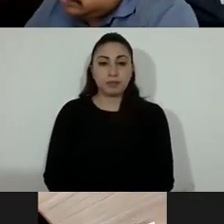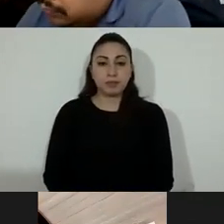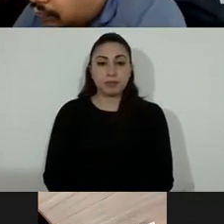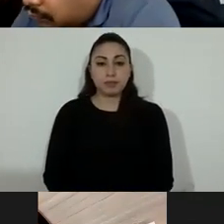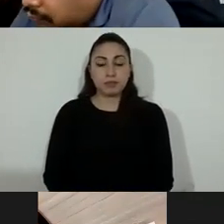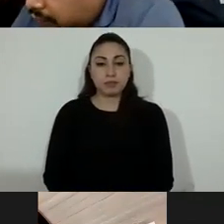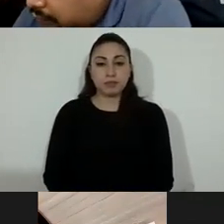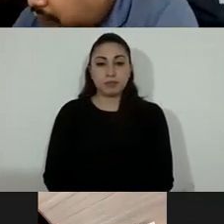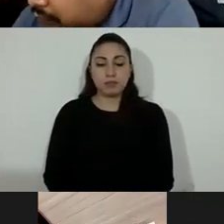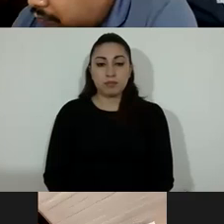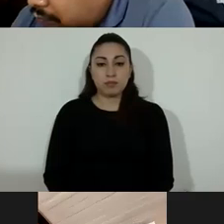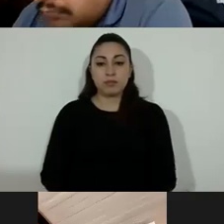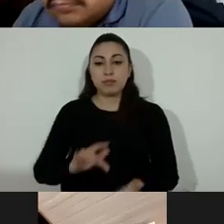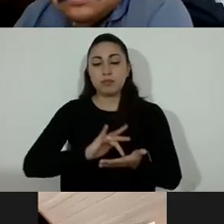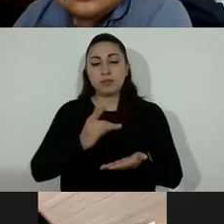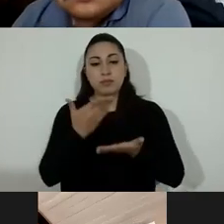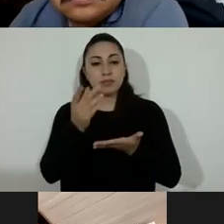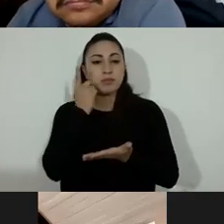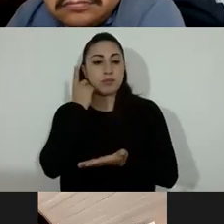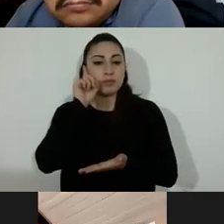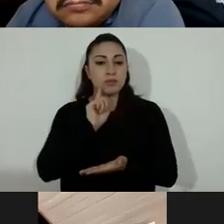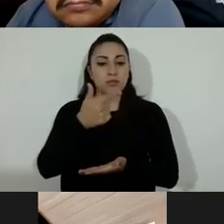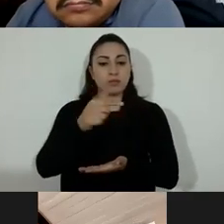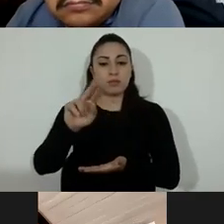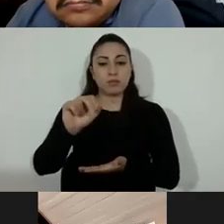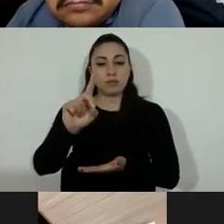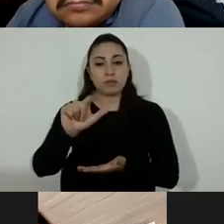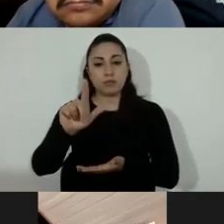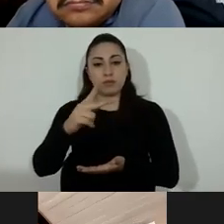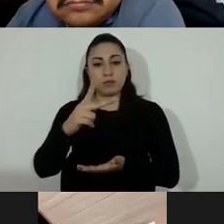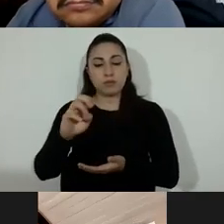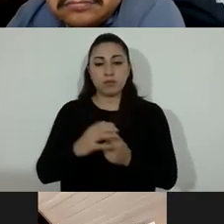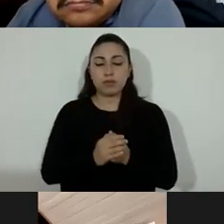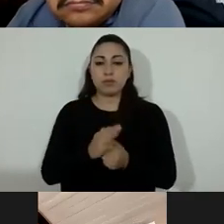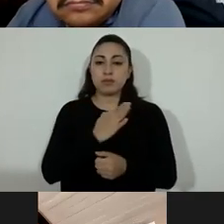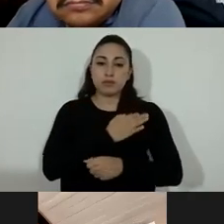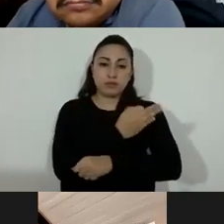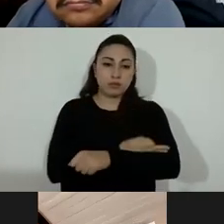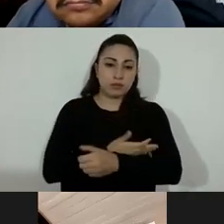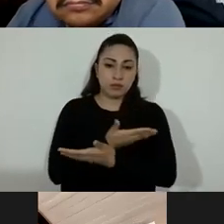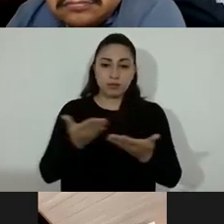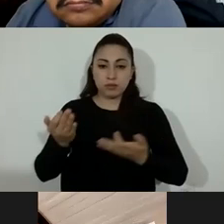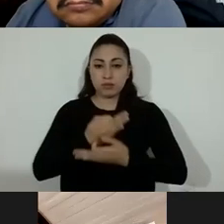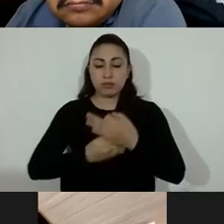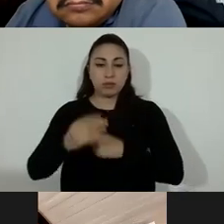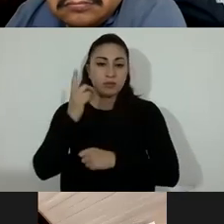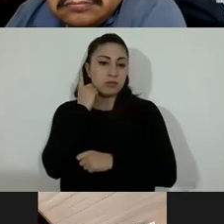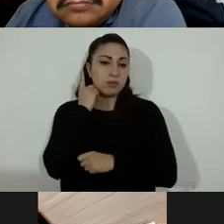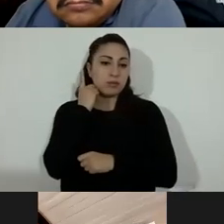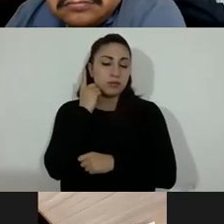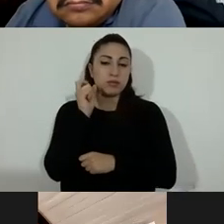gracias, diputada Guadalupe. Pues buenas tardes, diputadas y diputados que